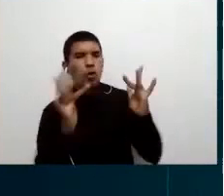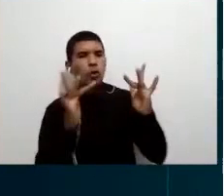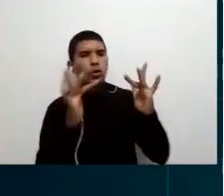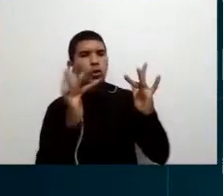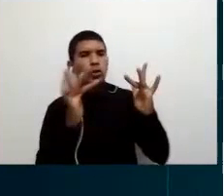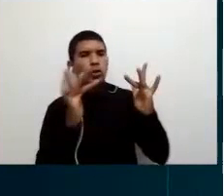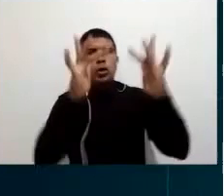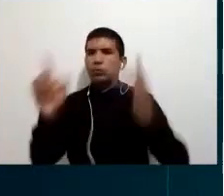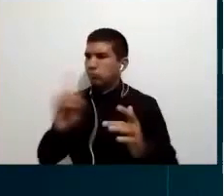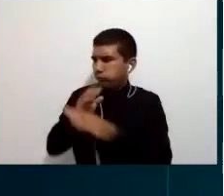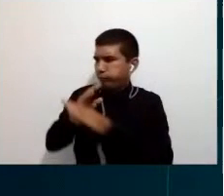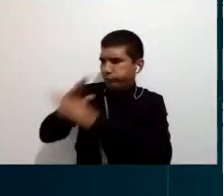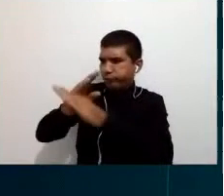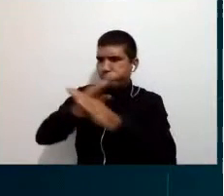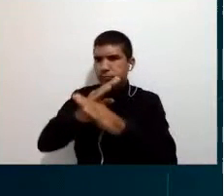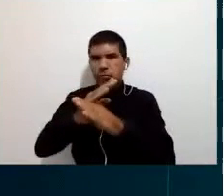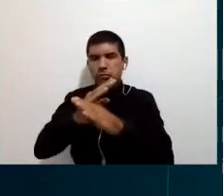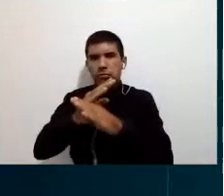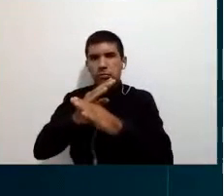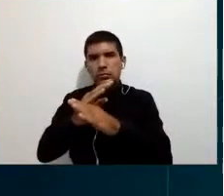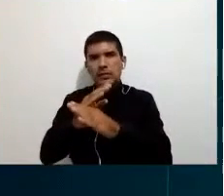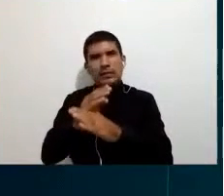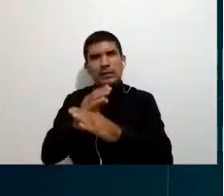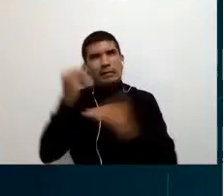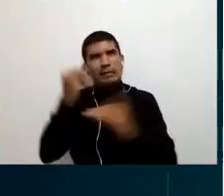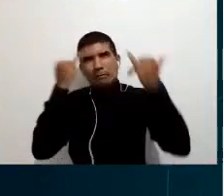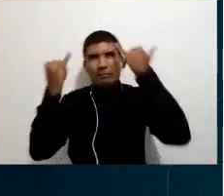el sellamiento y procurar